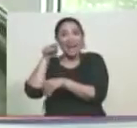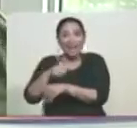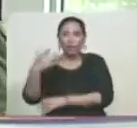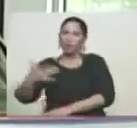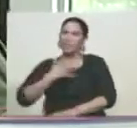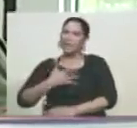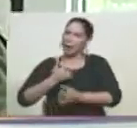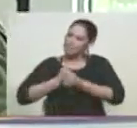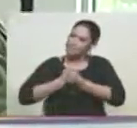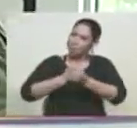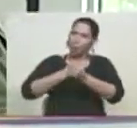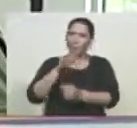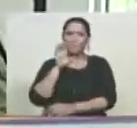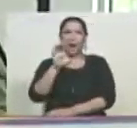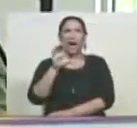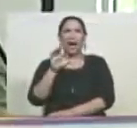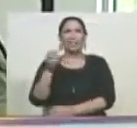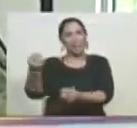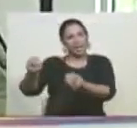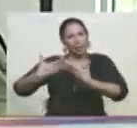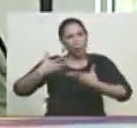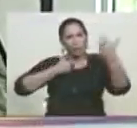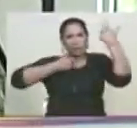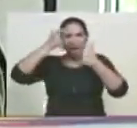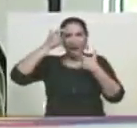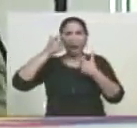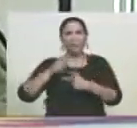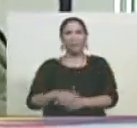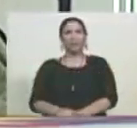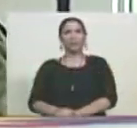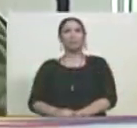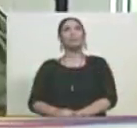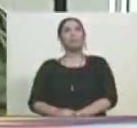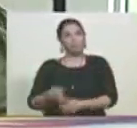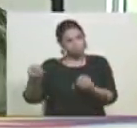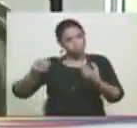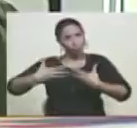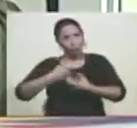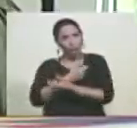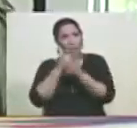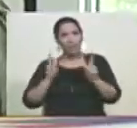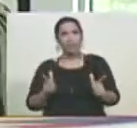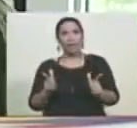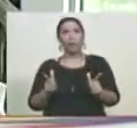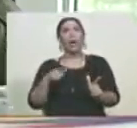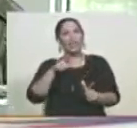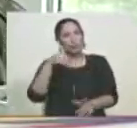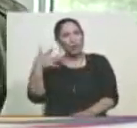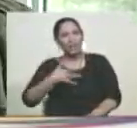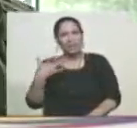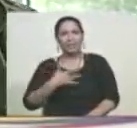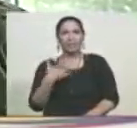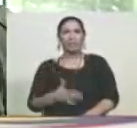sintamos amor por la patria, la que nos dejó Chávez, la que libró el Libertador. Y eso hay que sentirlo.